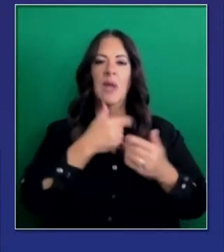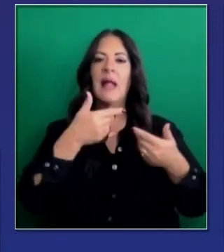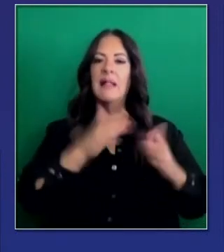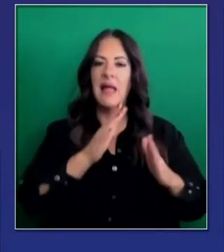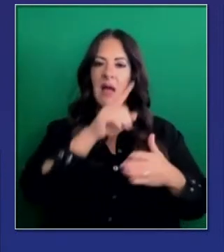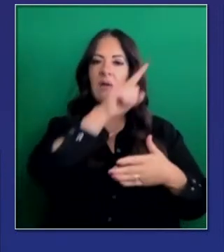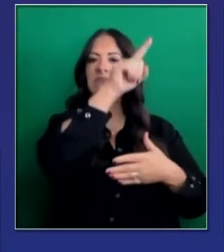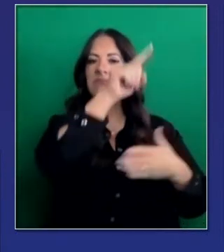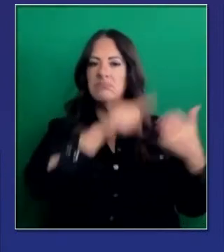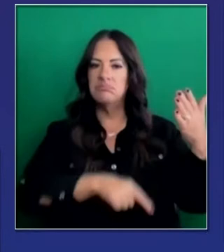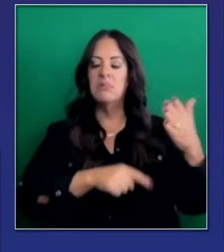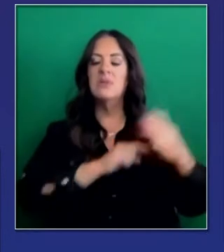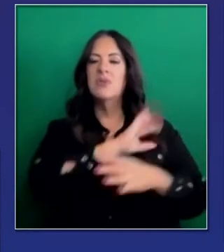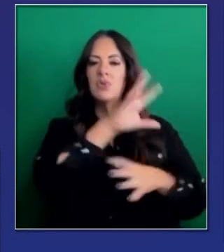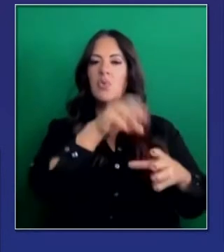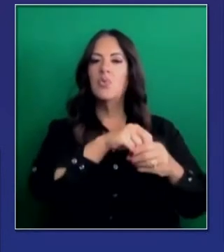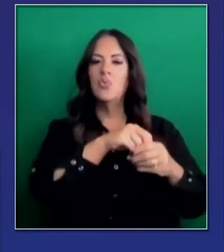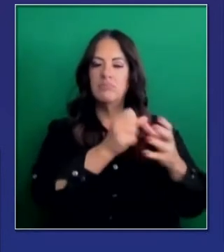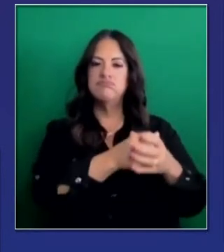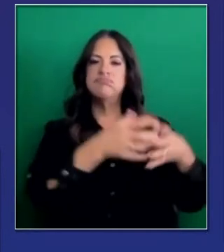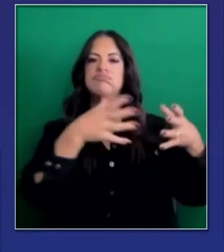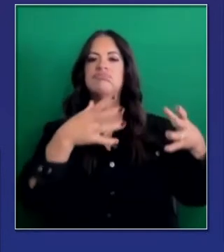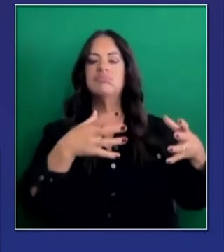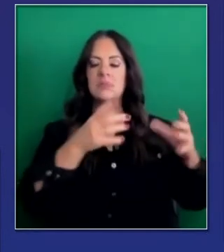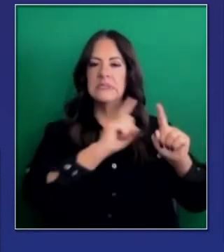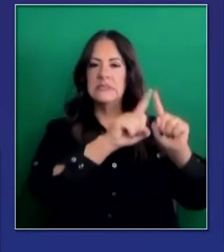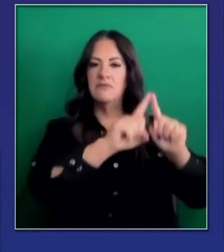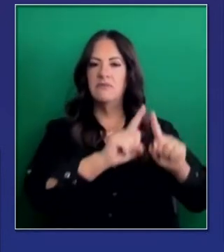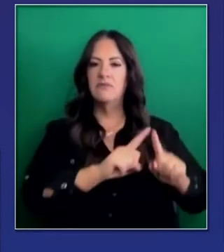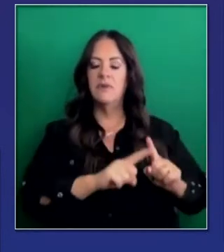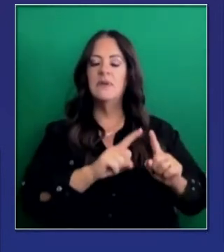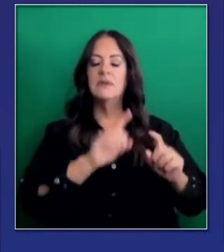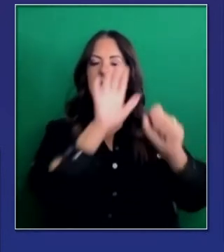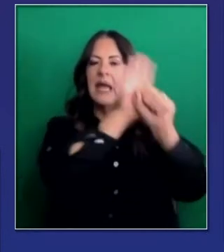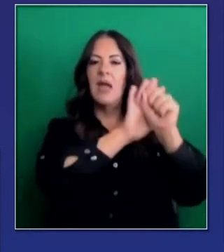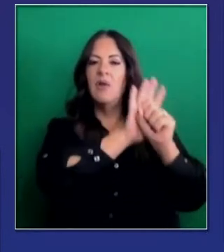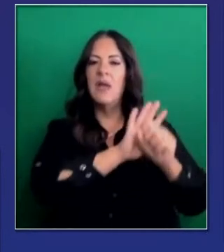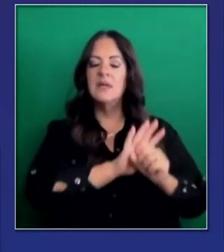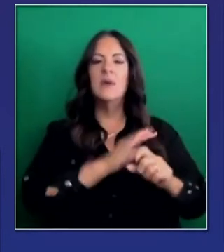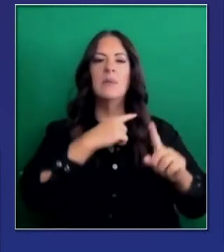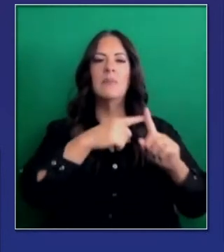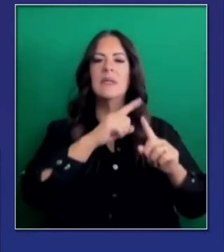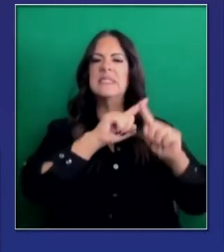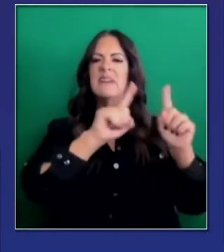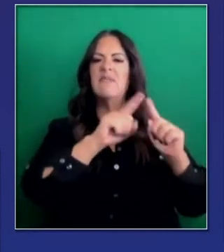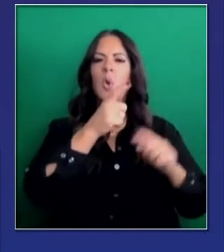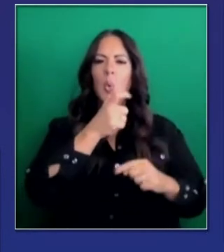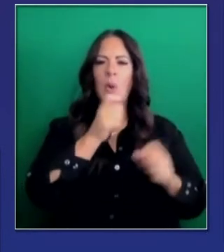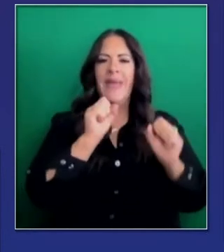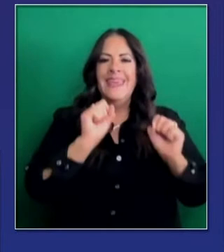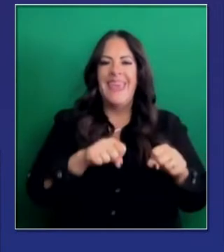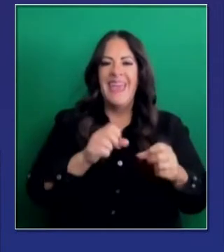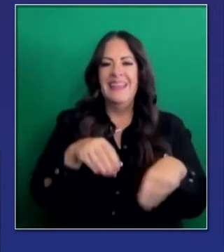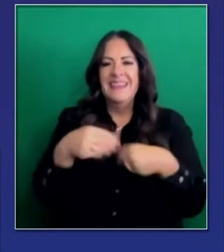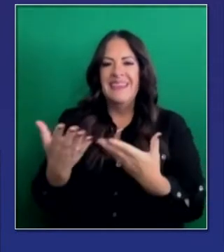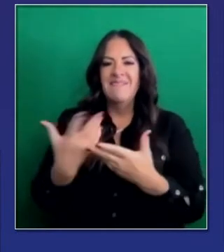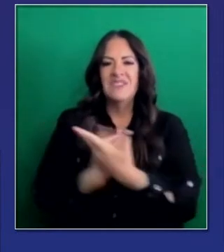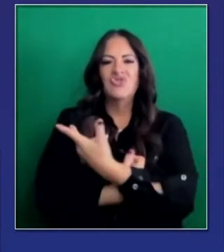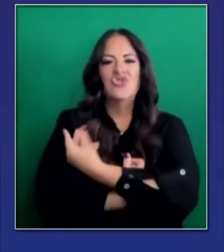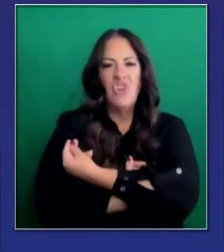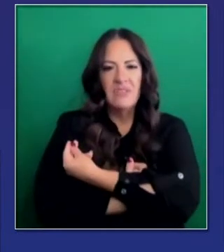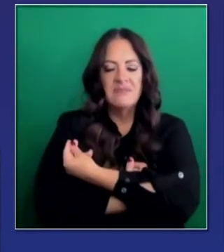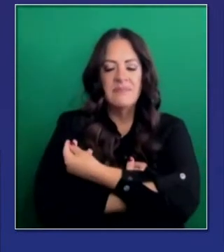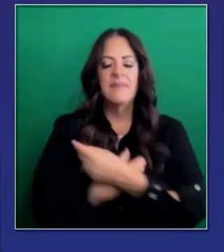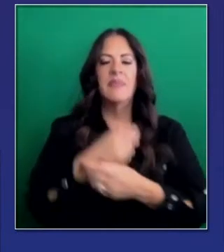aquí tengo la lista de está de las personas y categorías que están siendo vacunadas y representan el número de categorías